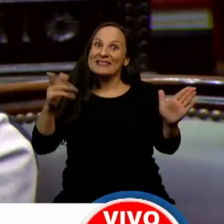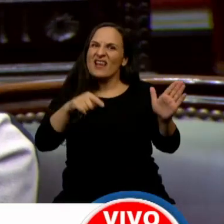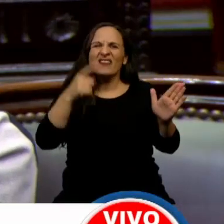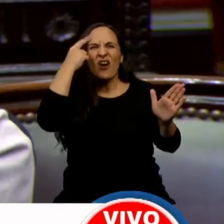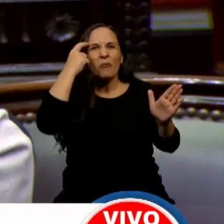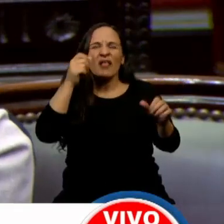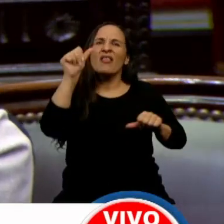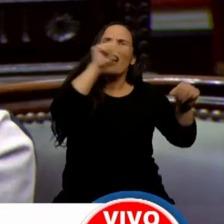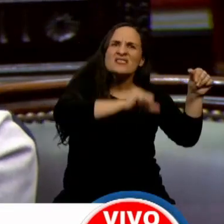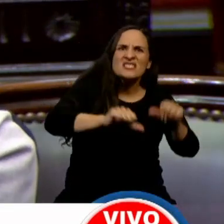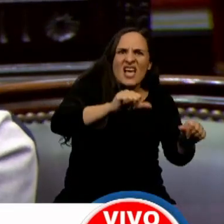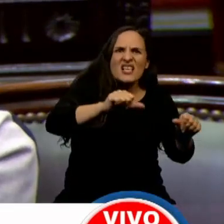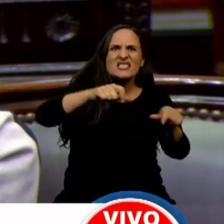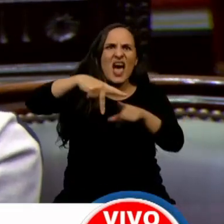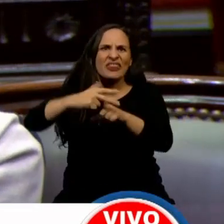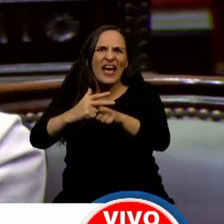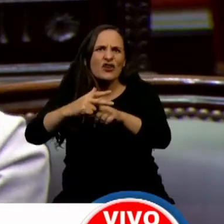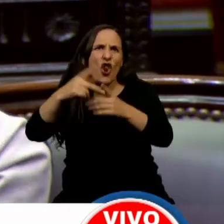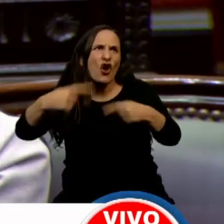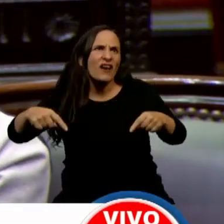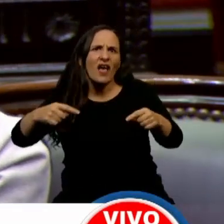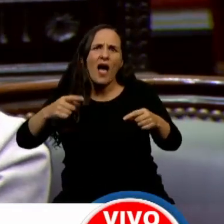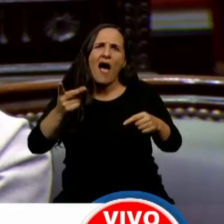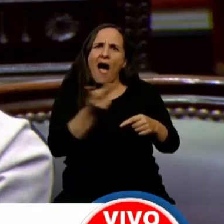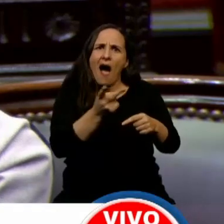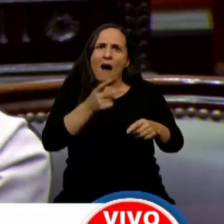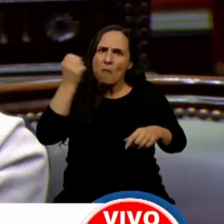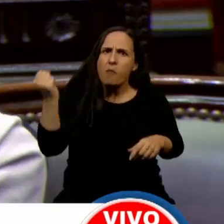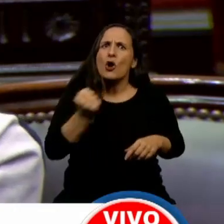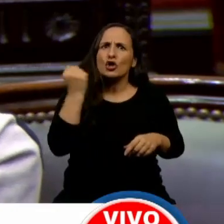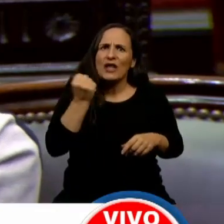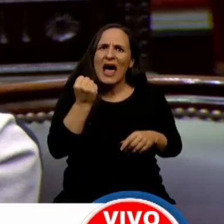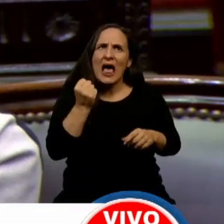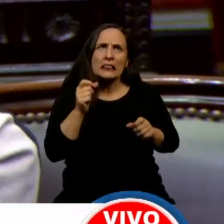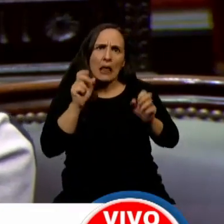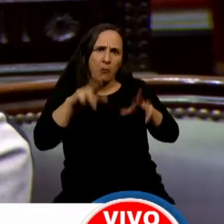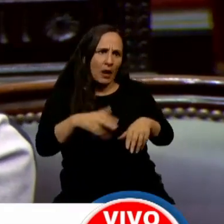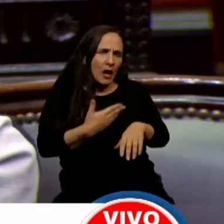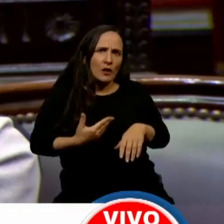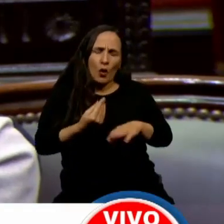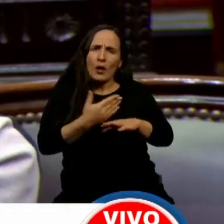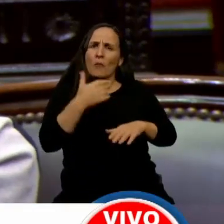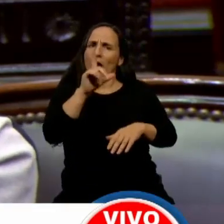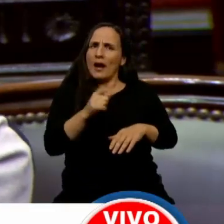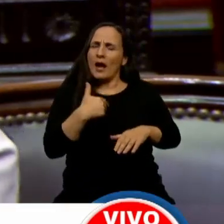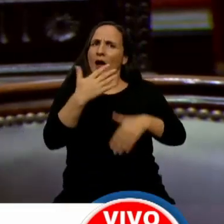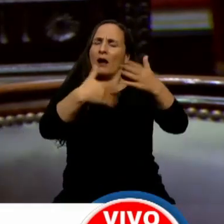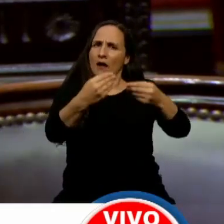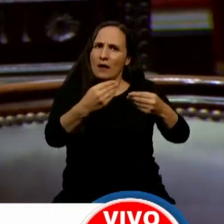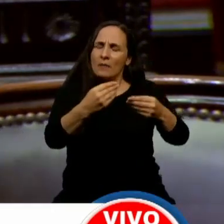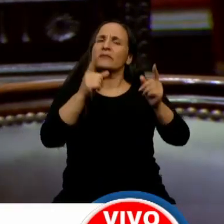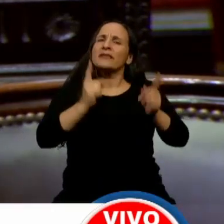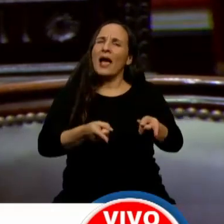la ciencia y la tecnología no solamente son importantes como política de Estado para el desarrollo del país, sino que esta pandemia